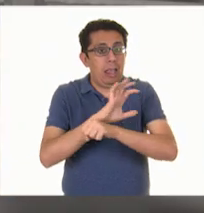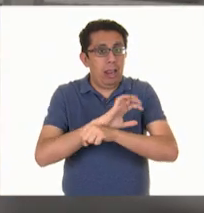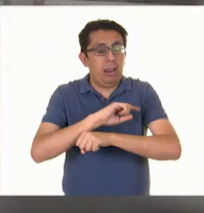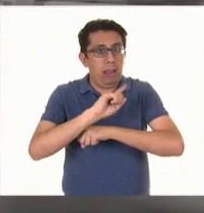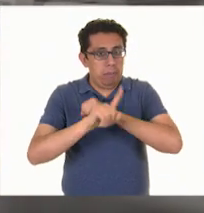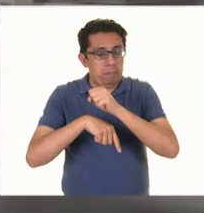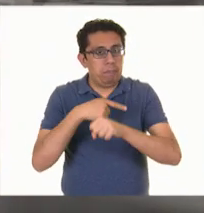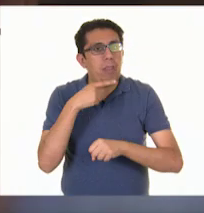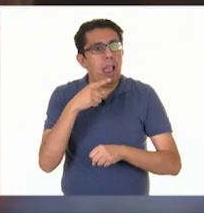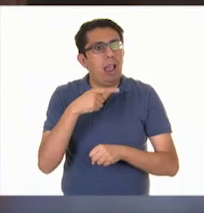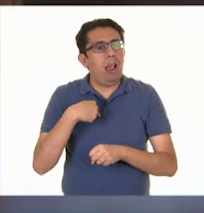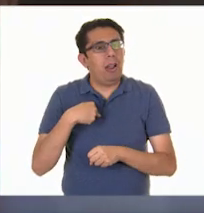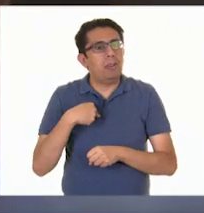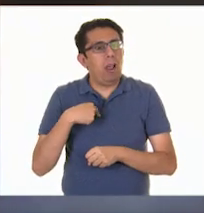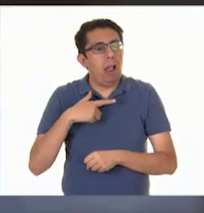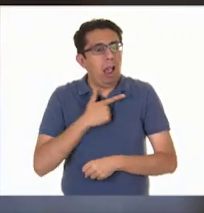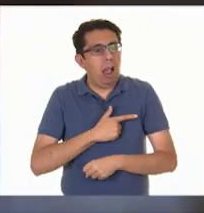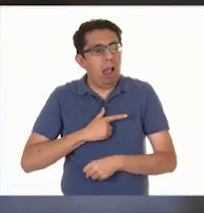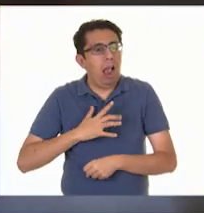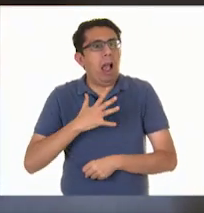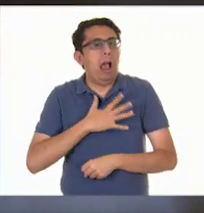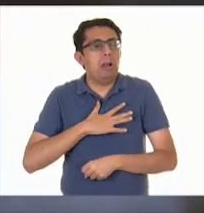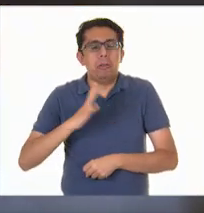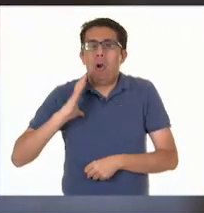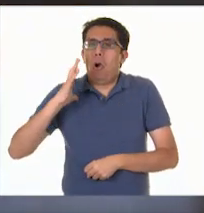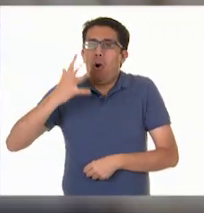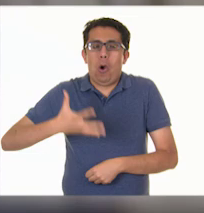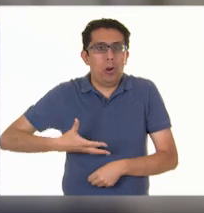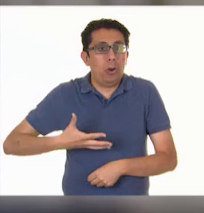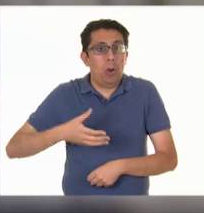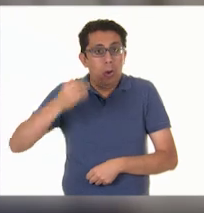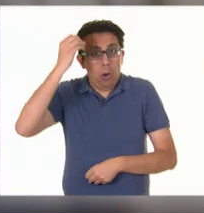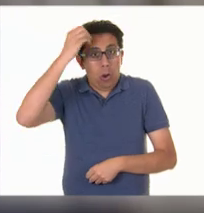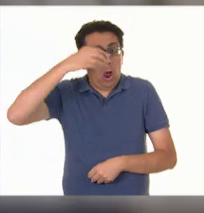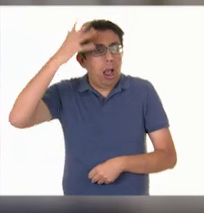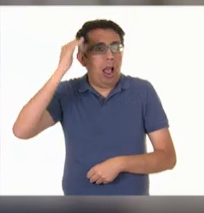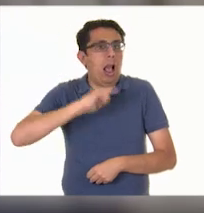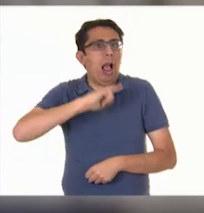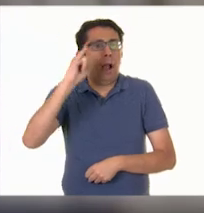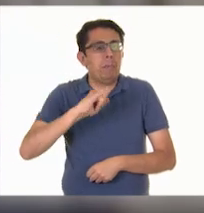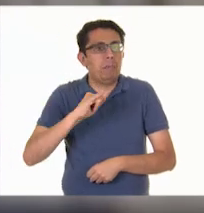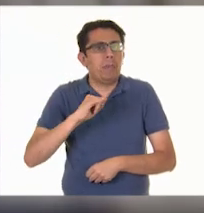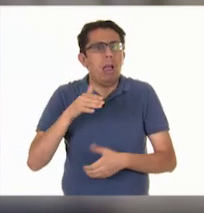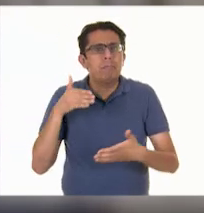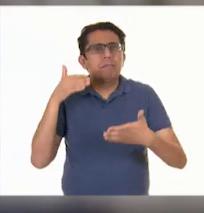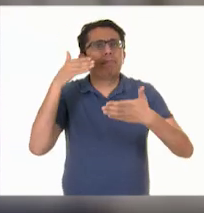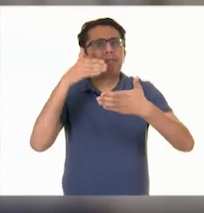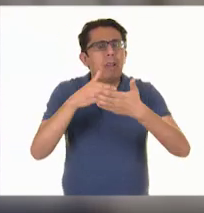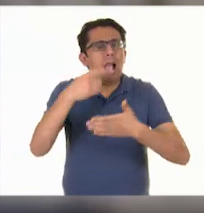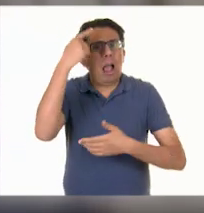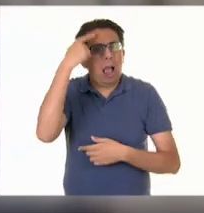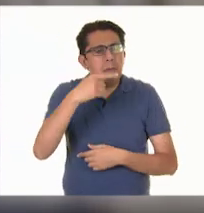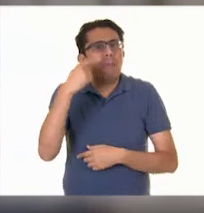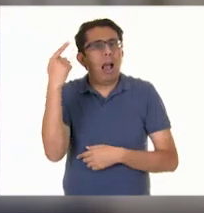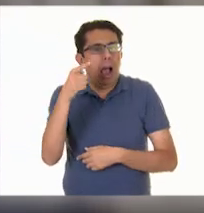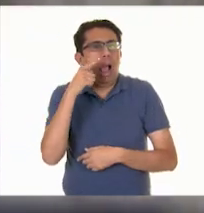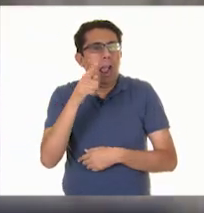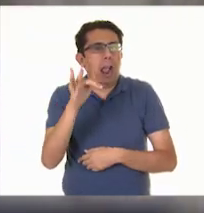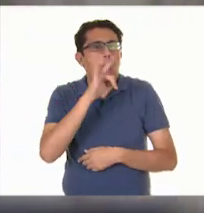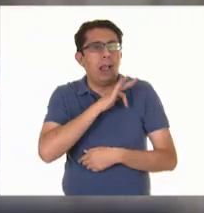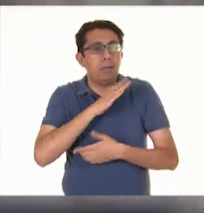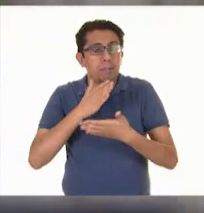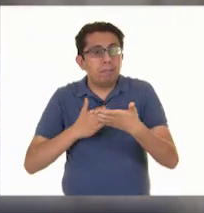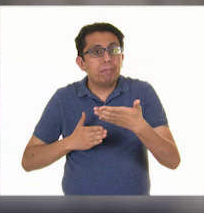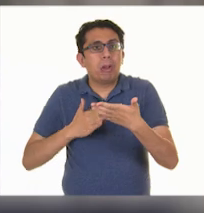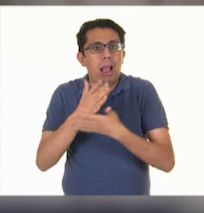pasión en un orgullo que nunca podré olvidar. Los límites solamente se crearon para marcar la distancia